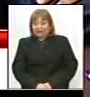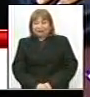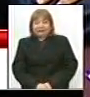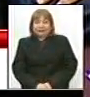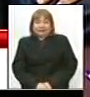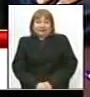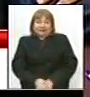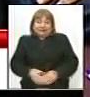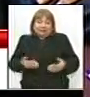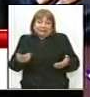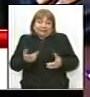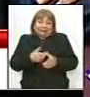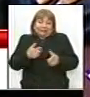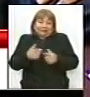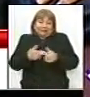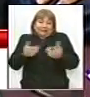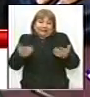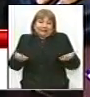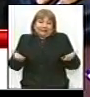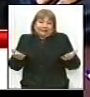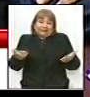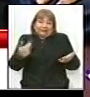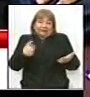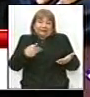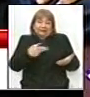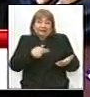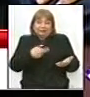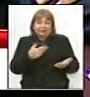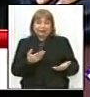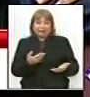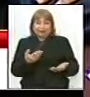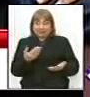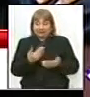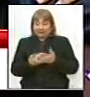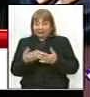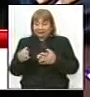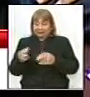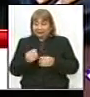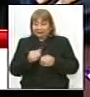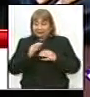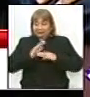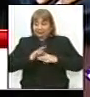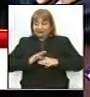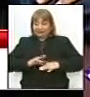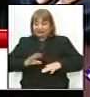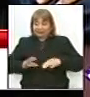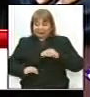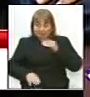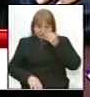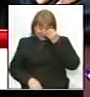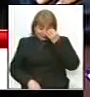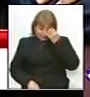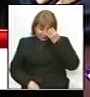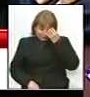presidente entonces si nosotros para retomar la calma señor presión